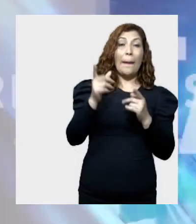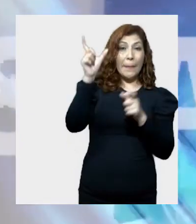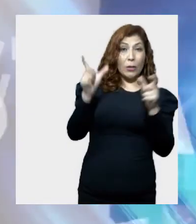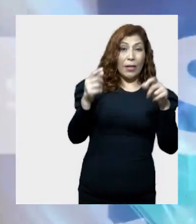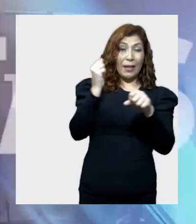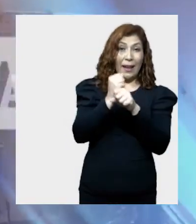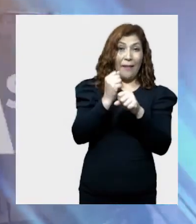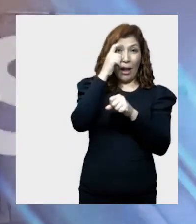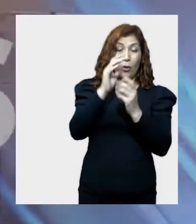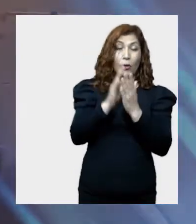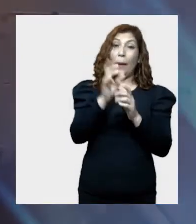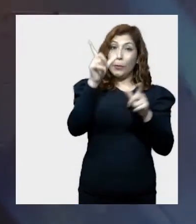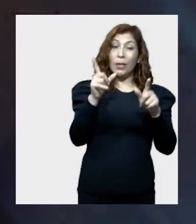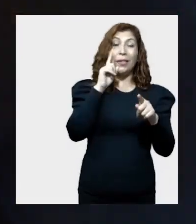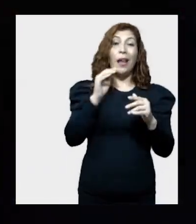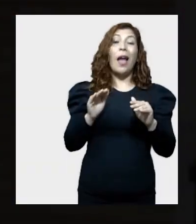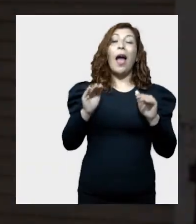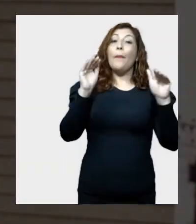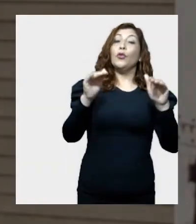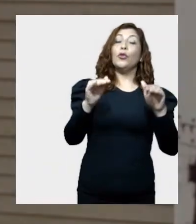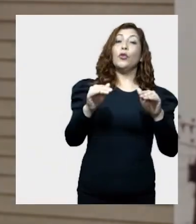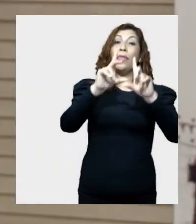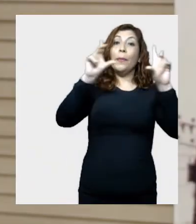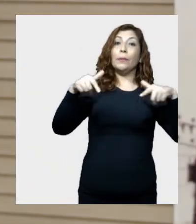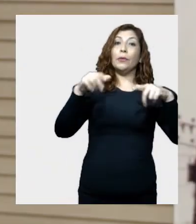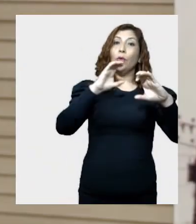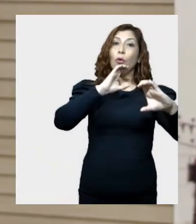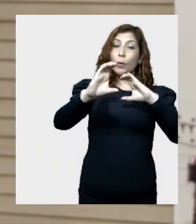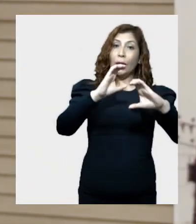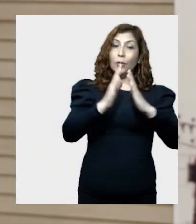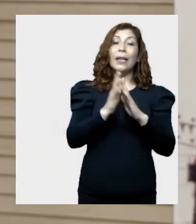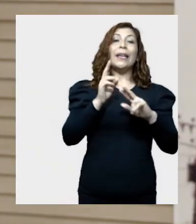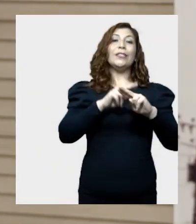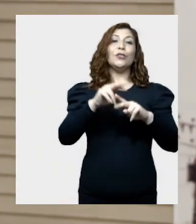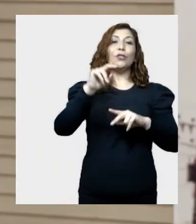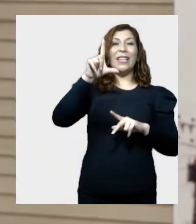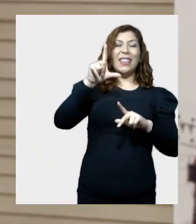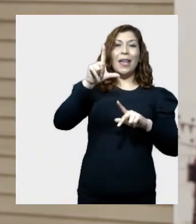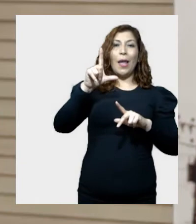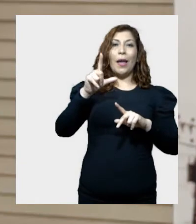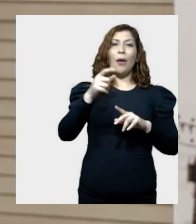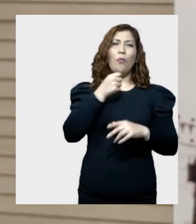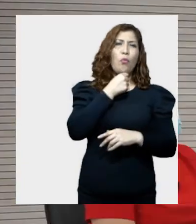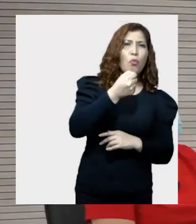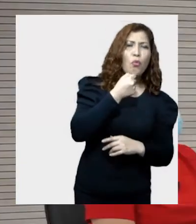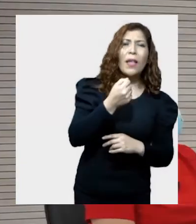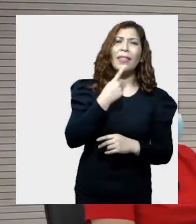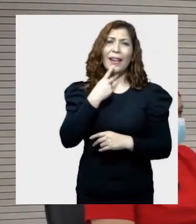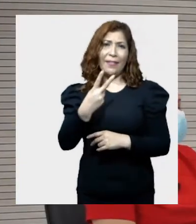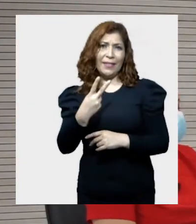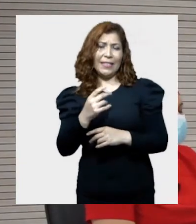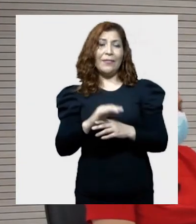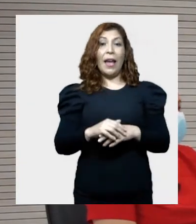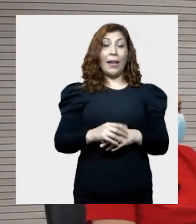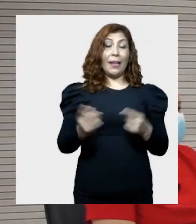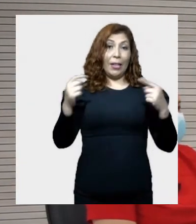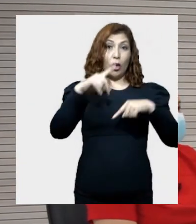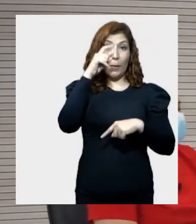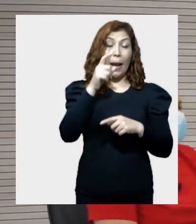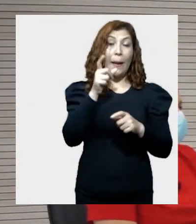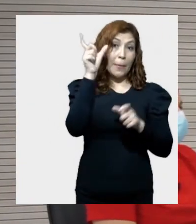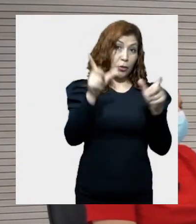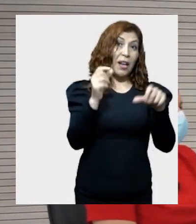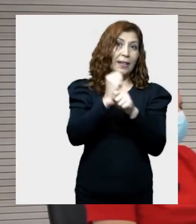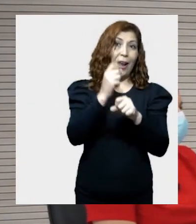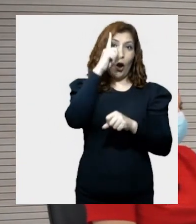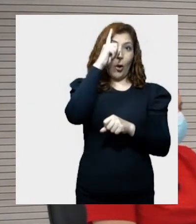de Gestión de las Personas, con el apoyo del Departamento de Comunicaciones, produjo 7 programas de entrevistas televisivas a personal del